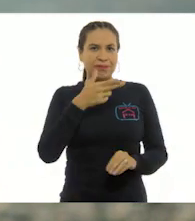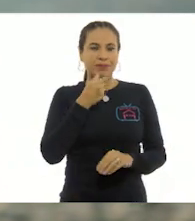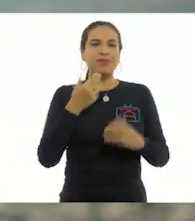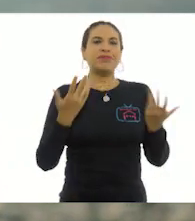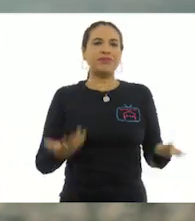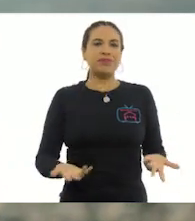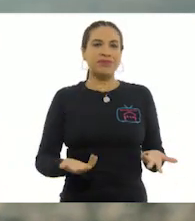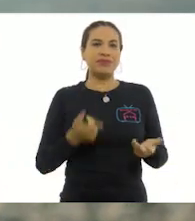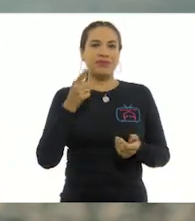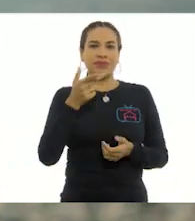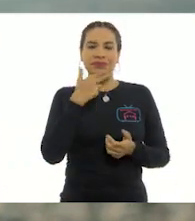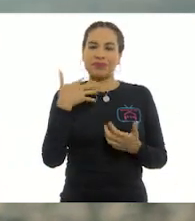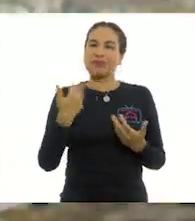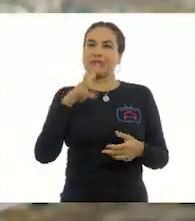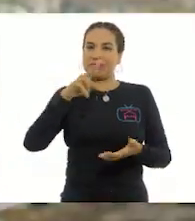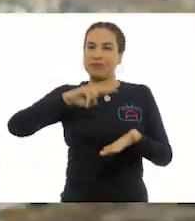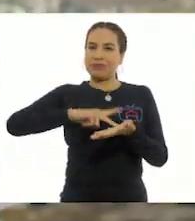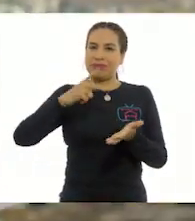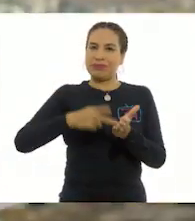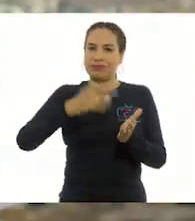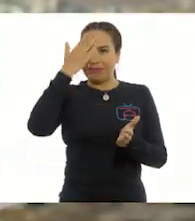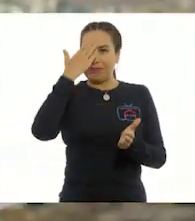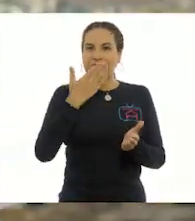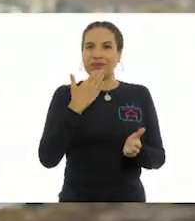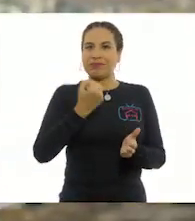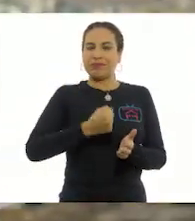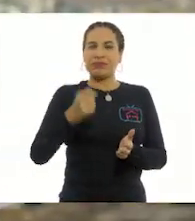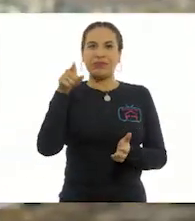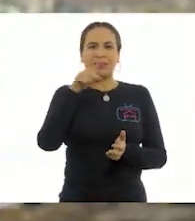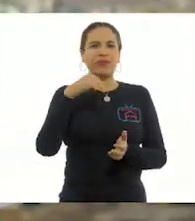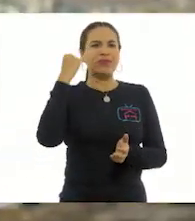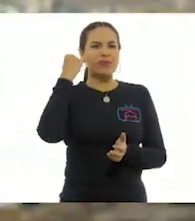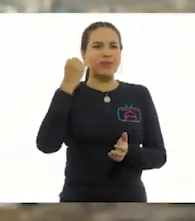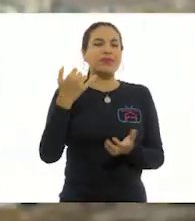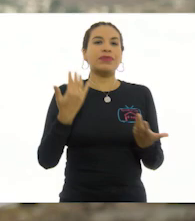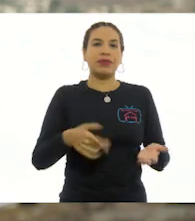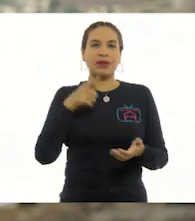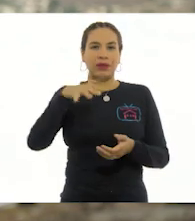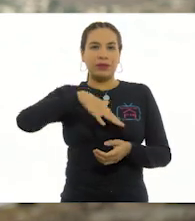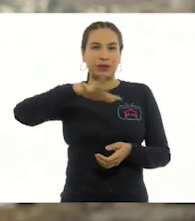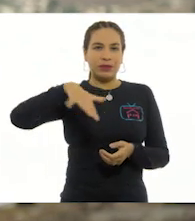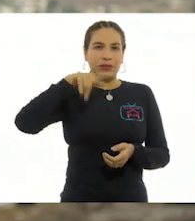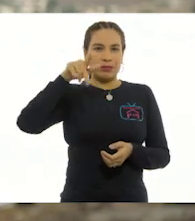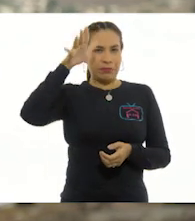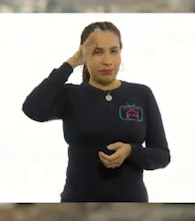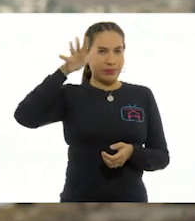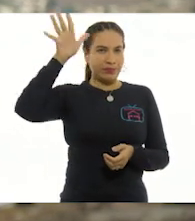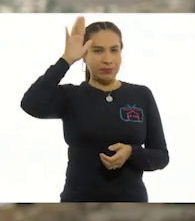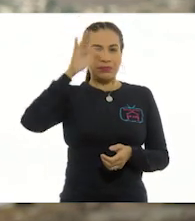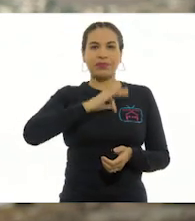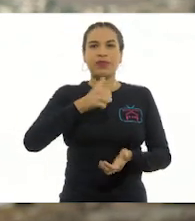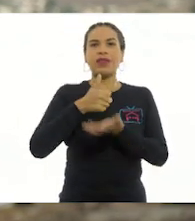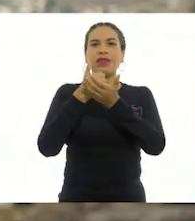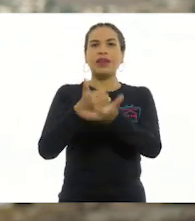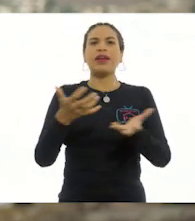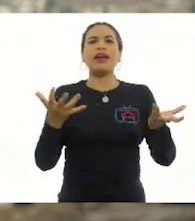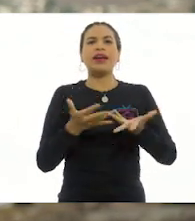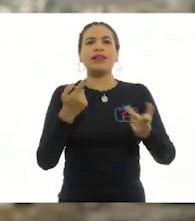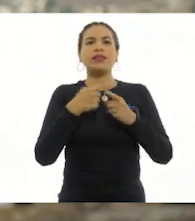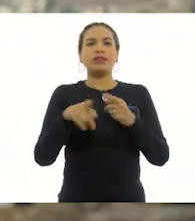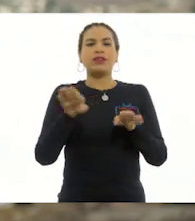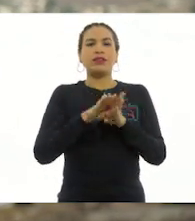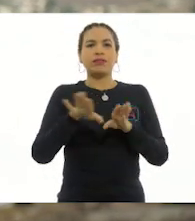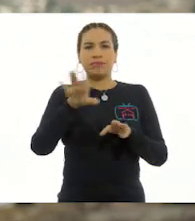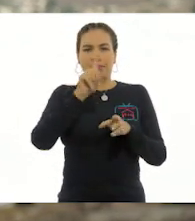es que era un gran ingeniero. Fíjense ustedes que a él lo buscaron los mexicas para que les ayudara a diseñar un